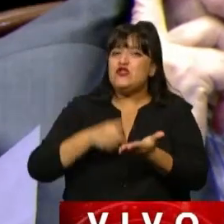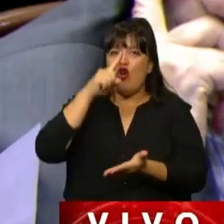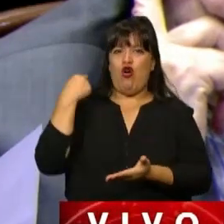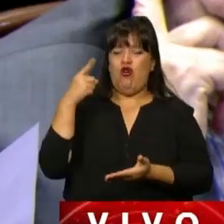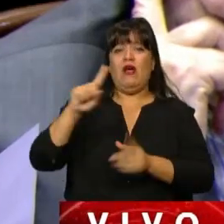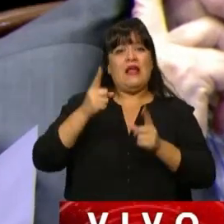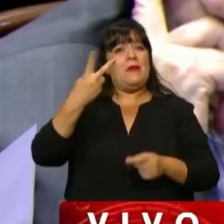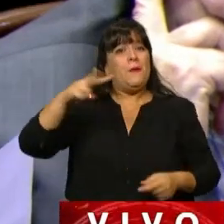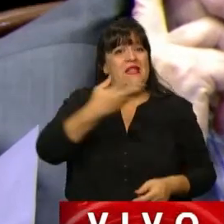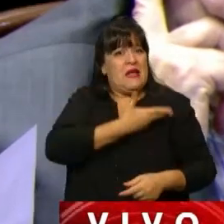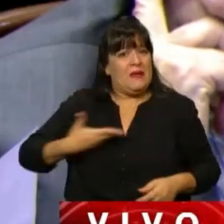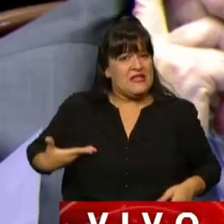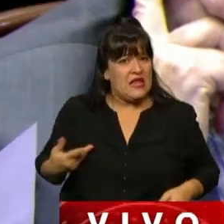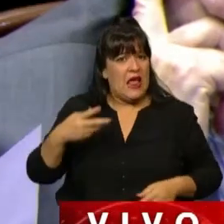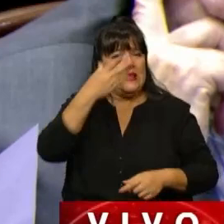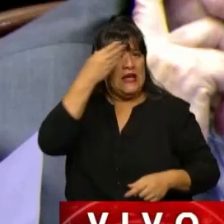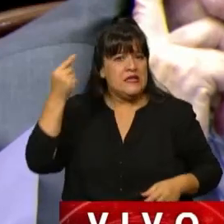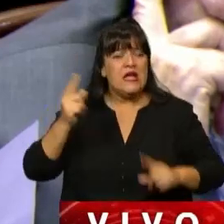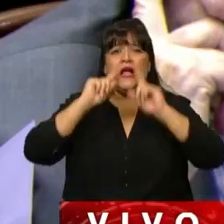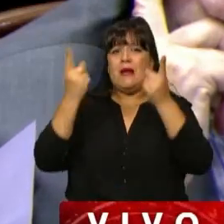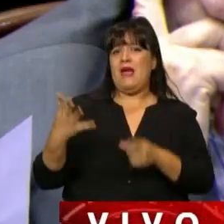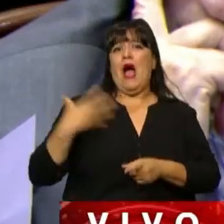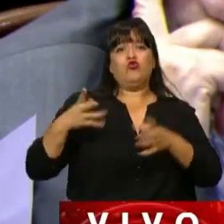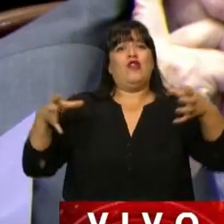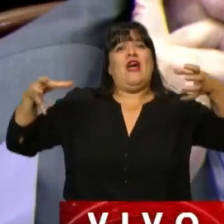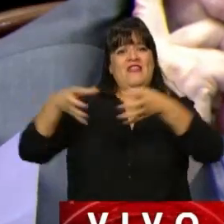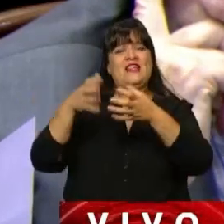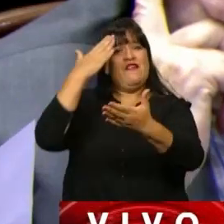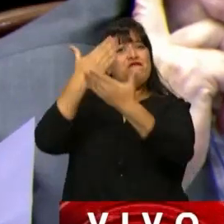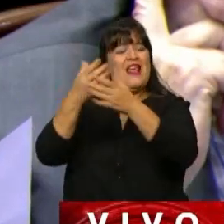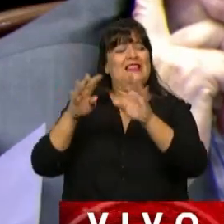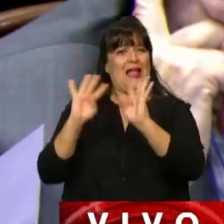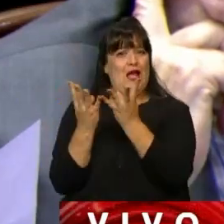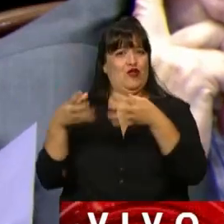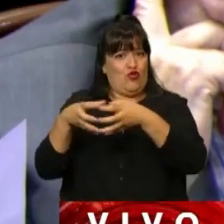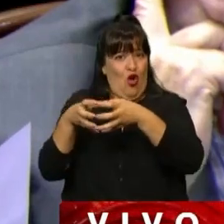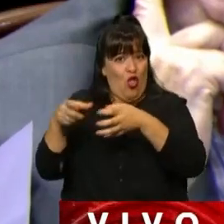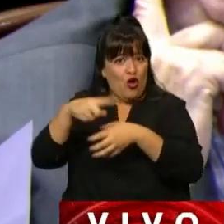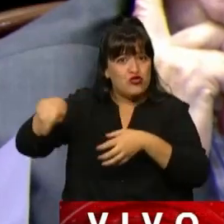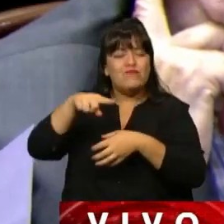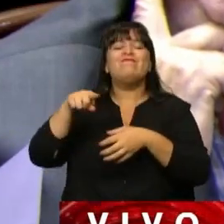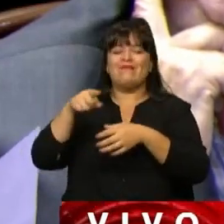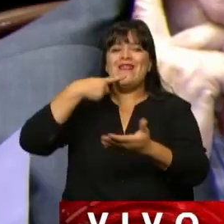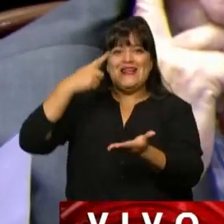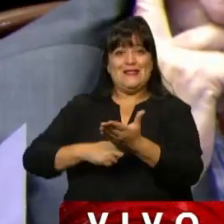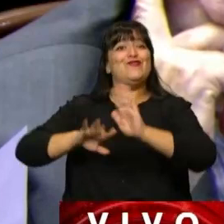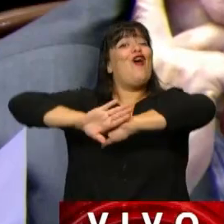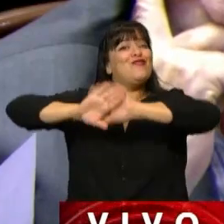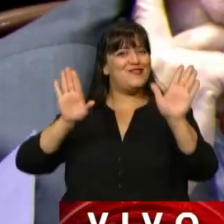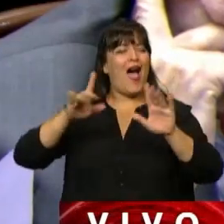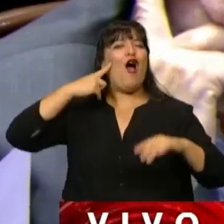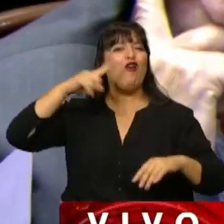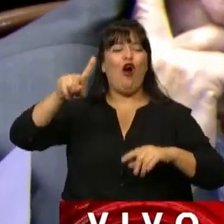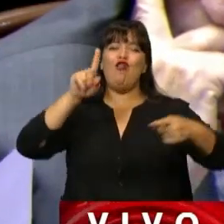nuestra vicepresidenta, de nuestras autoridades del Frente de Todos, llevaron a que la Argentina negociara